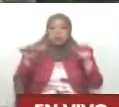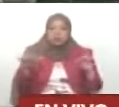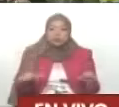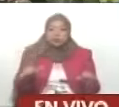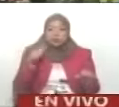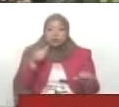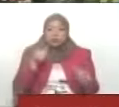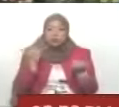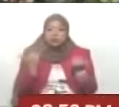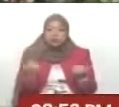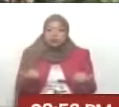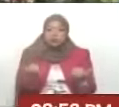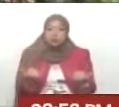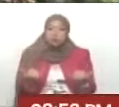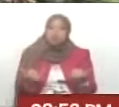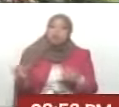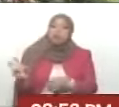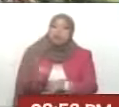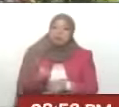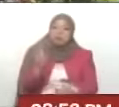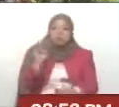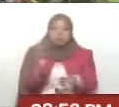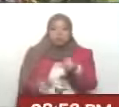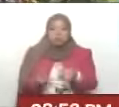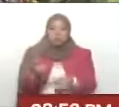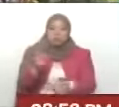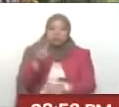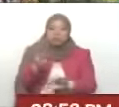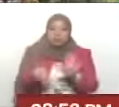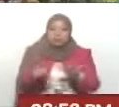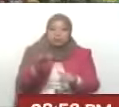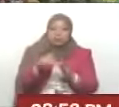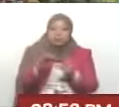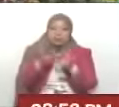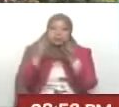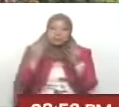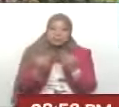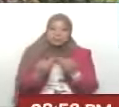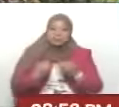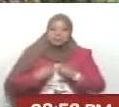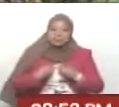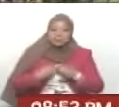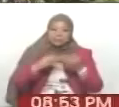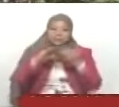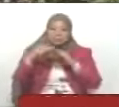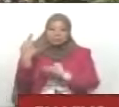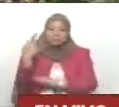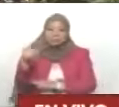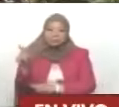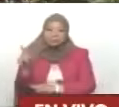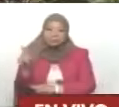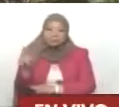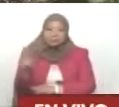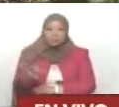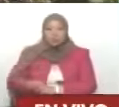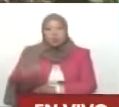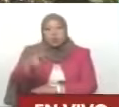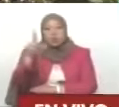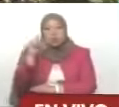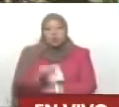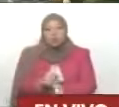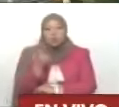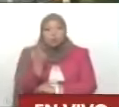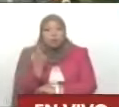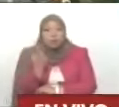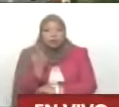esto nosotros ya beneficiaríamos más de 15.000 familias que viven en la parroquia Las Brisas. Vale. Y es muy poco lo que falta,